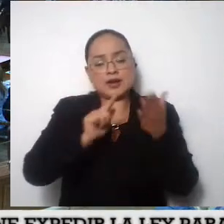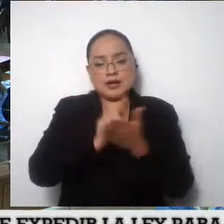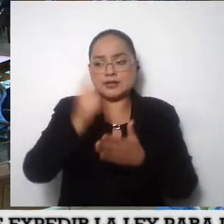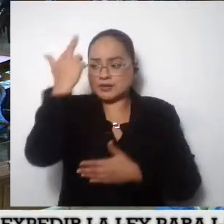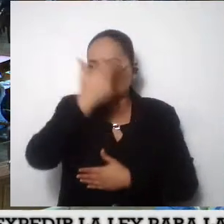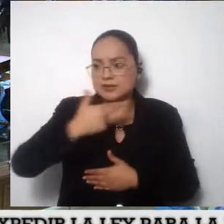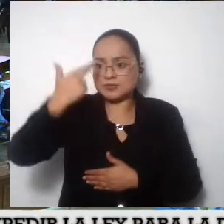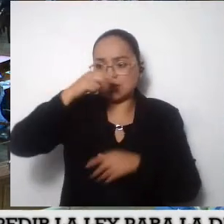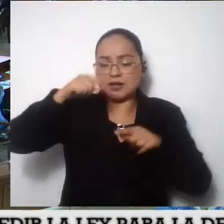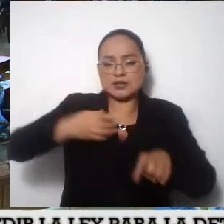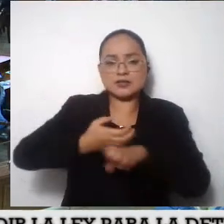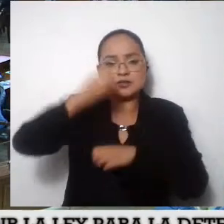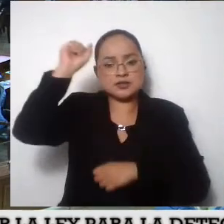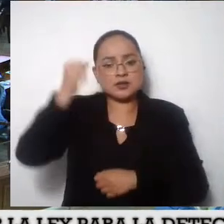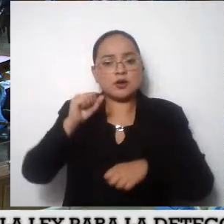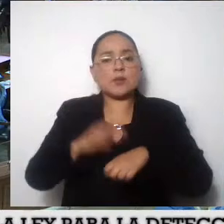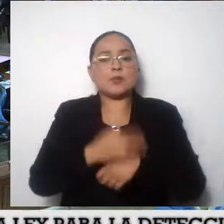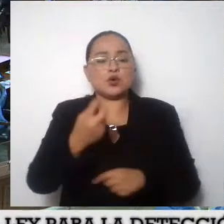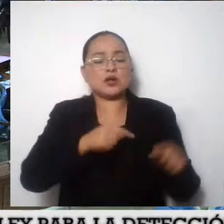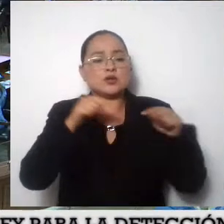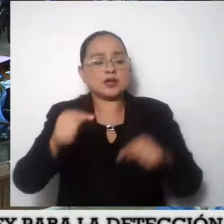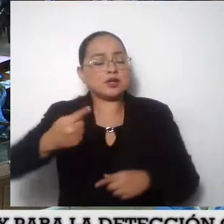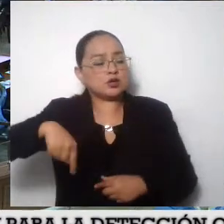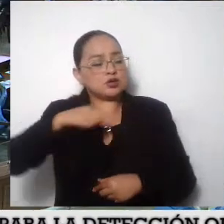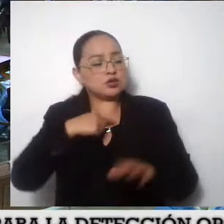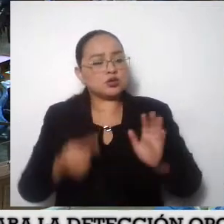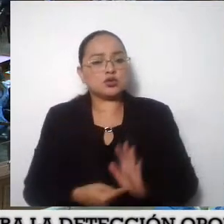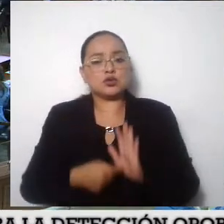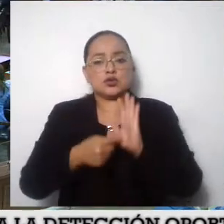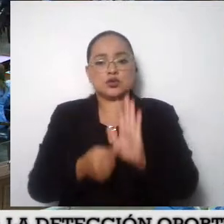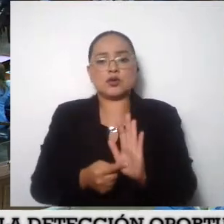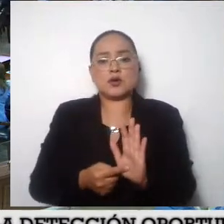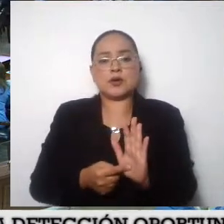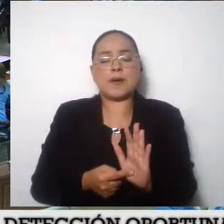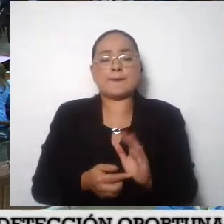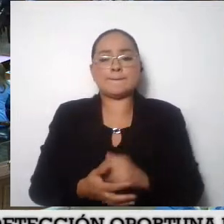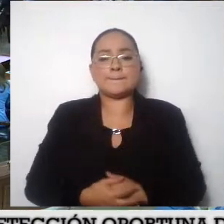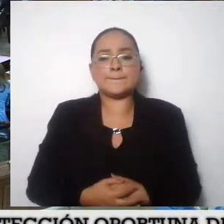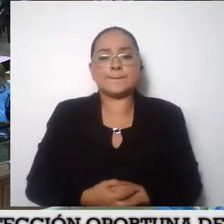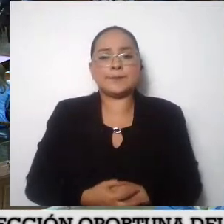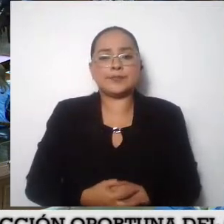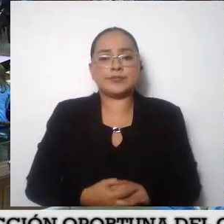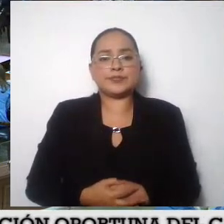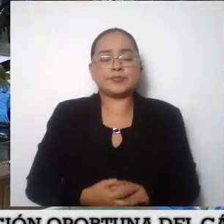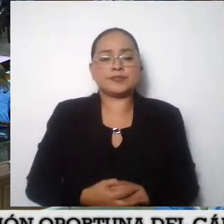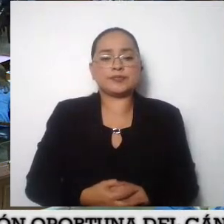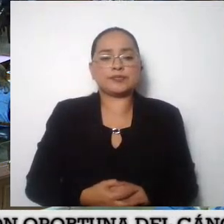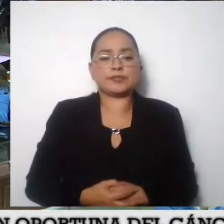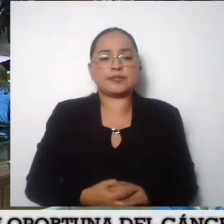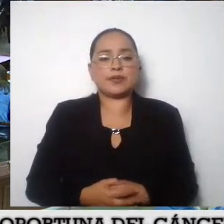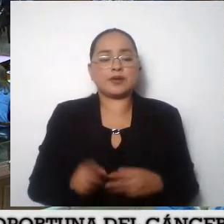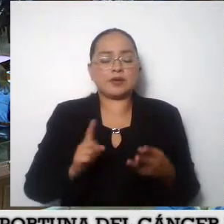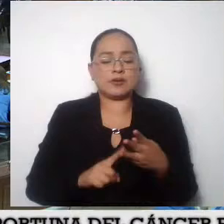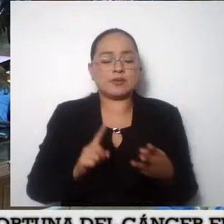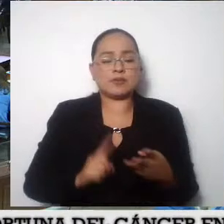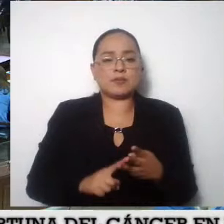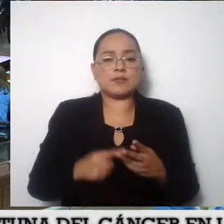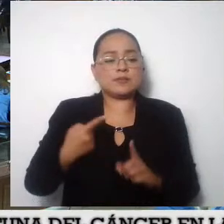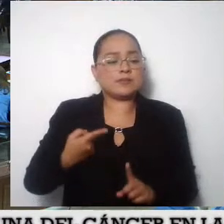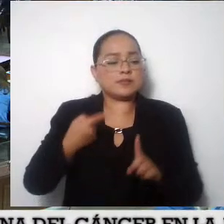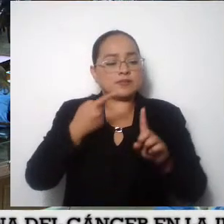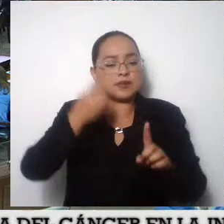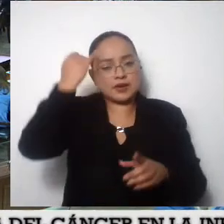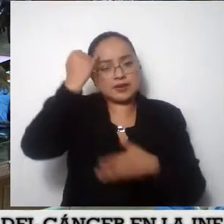que, en atención a ello, nos estamos presentando formalmente con este documento. Y tercero, que el objeto de la presente